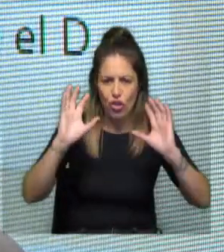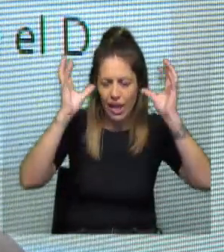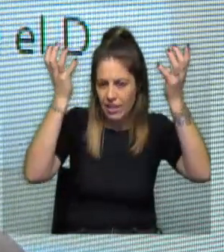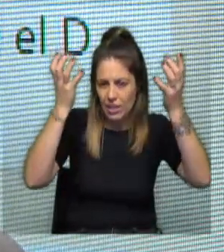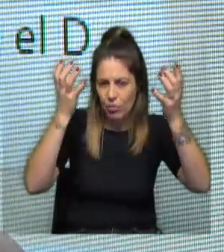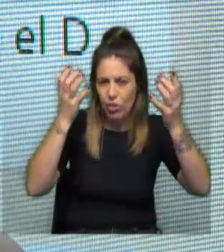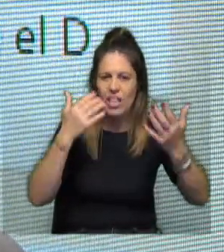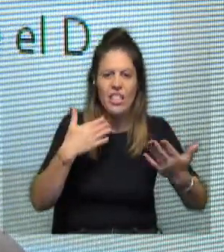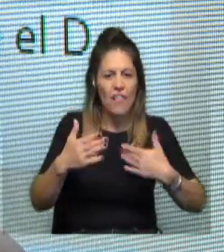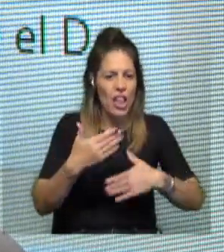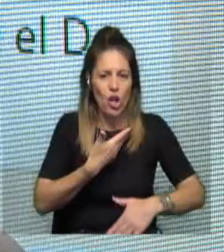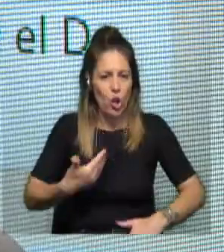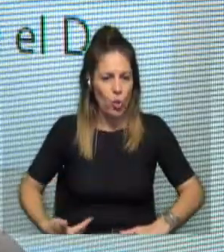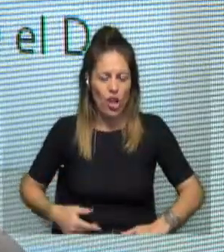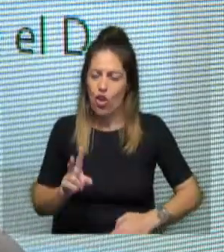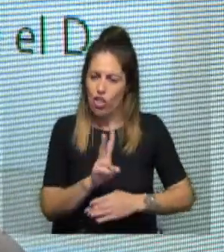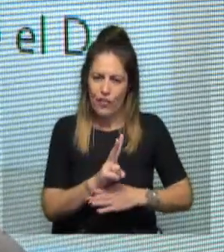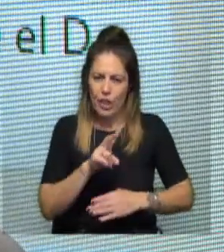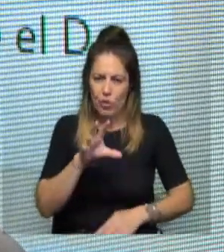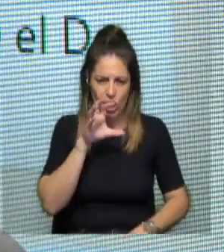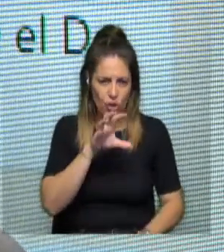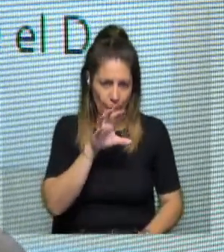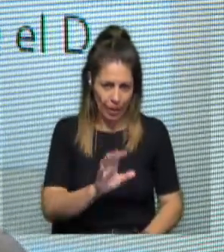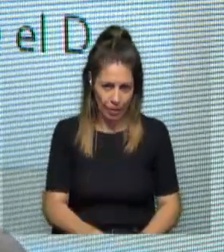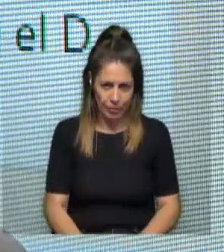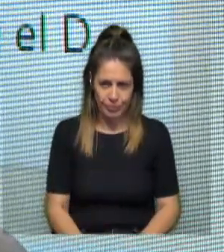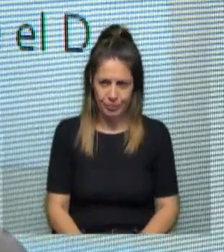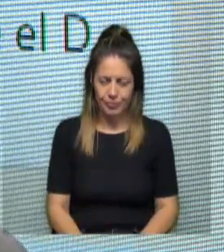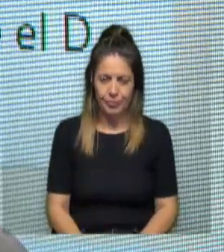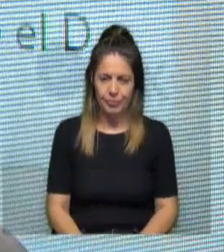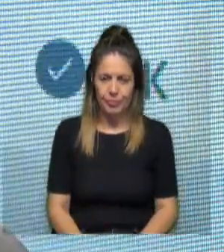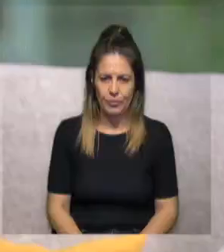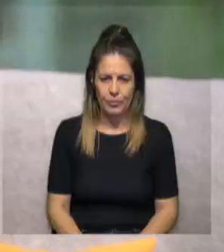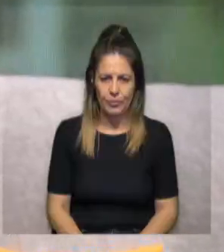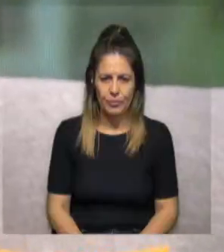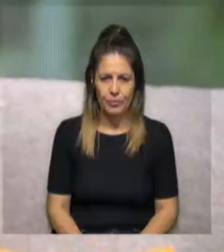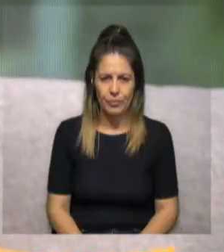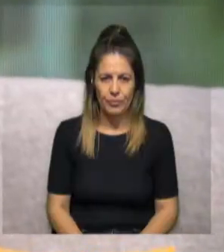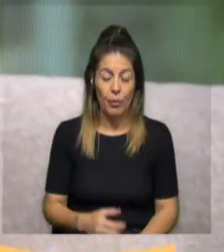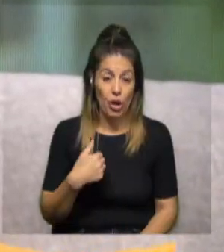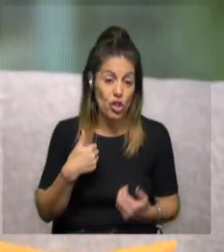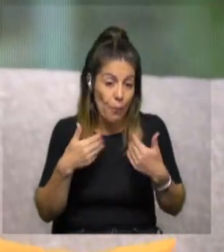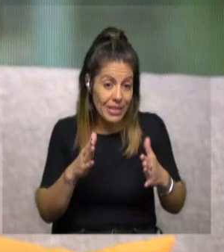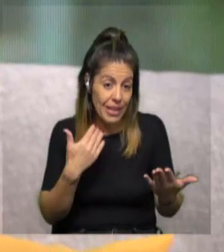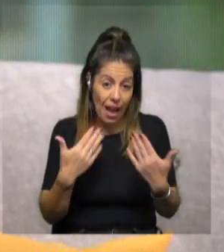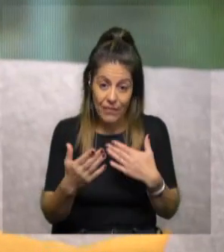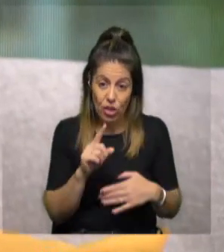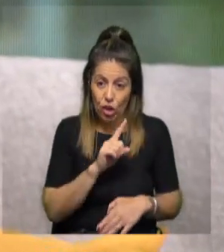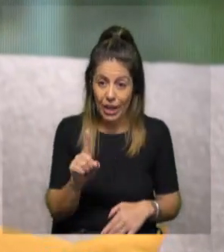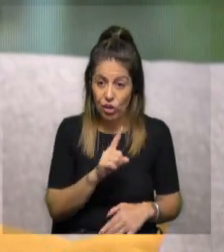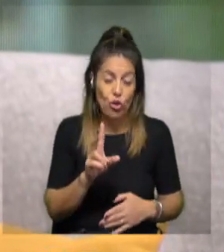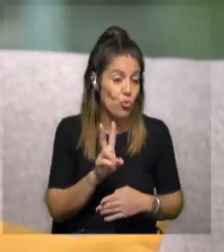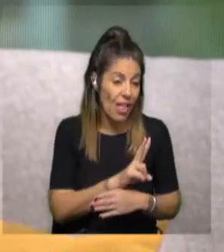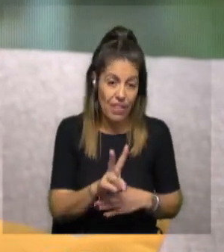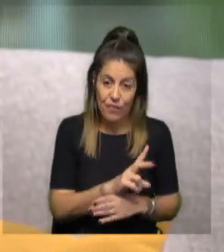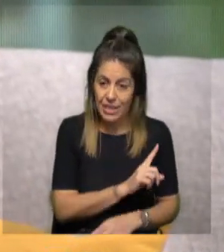entender. Pero no defendemos a estos perros. Abrazo desde... Bueno, en realidad yo arranqué hablando de que esto no era una